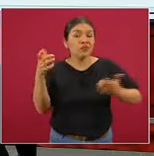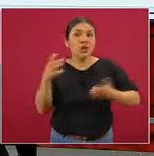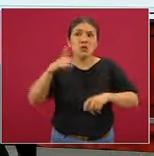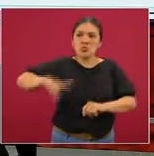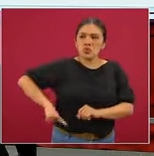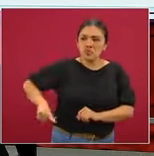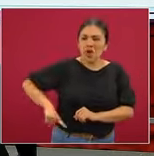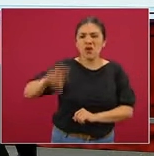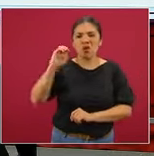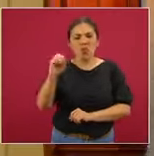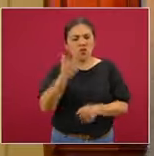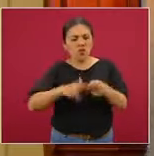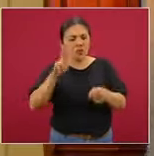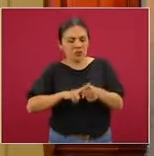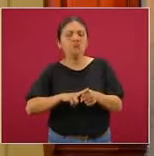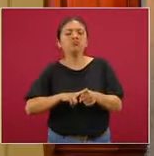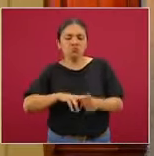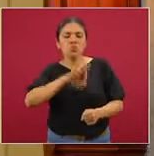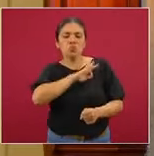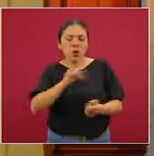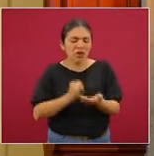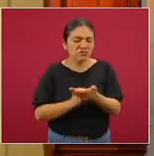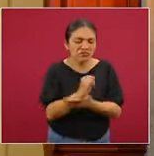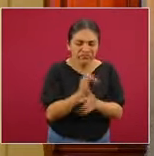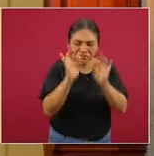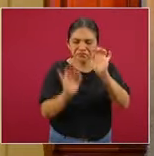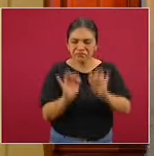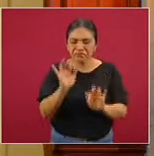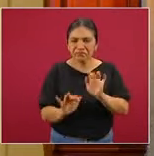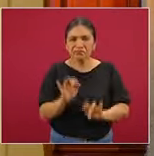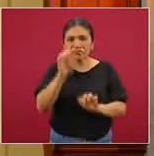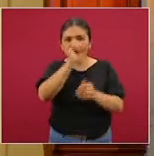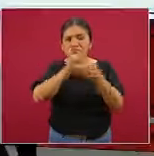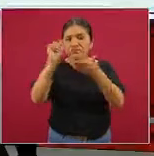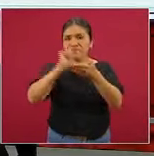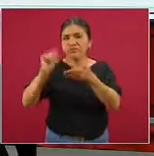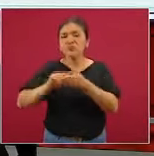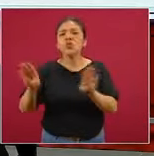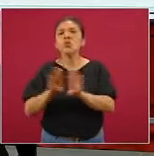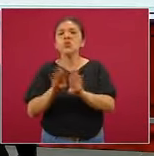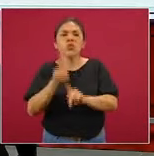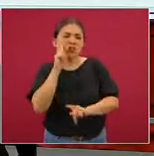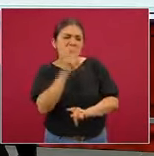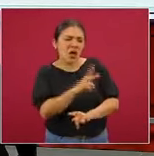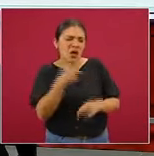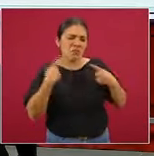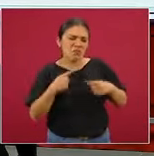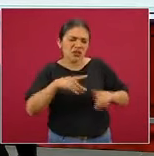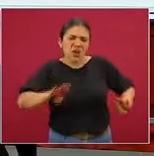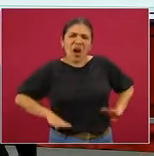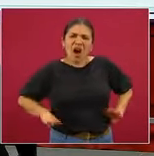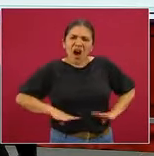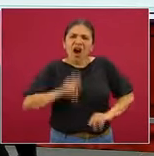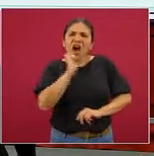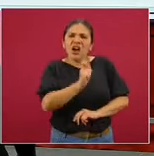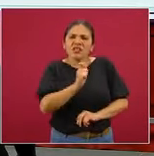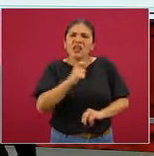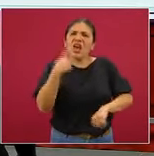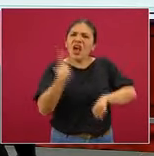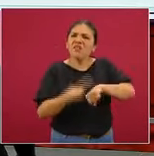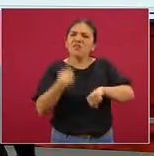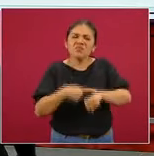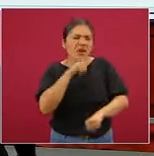Estado, puede llevar a cabo dictaminaciones y en la dictaminación, en base a los signos, síntomas, la evolución clínica,